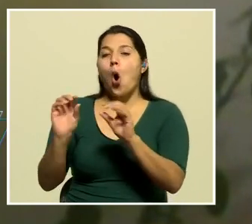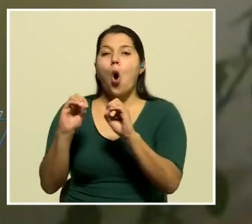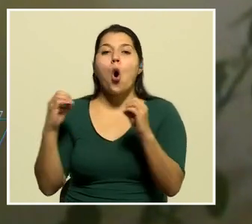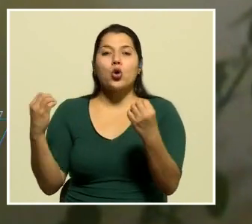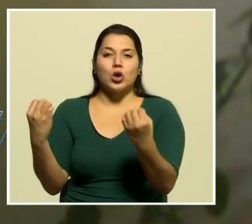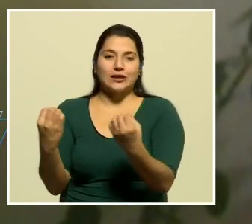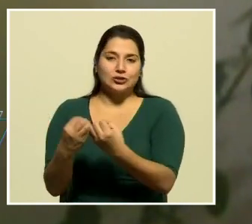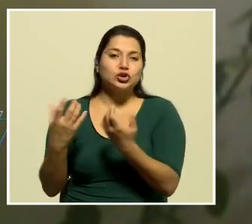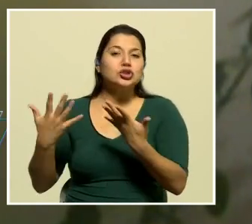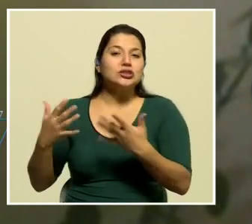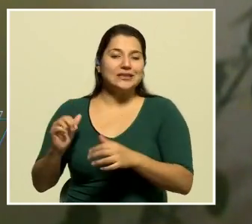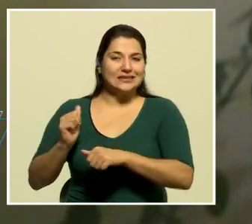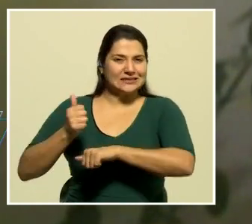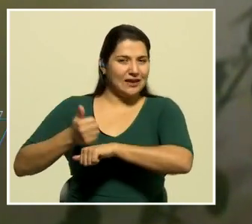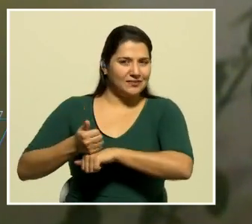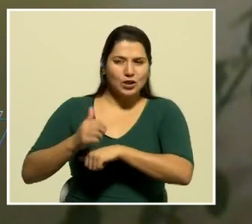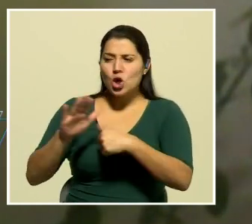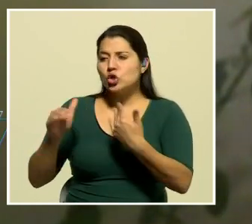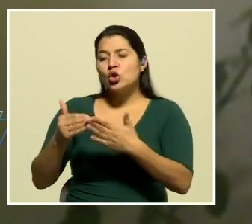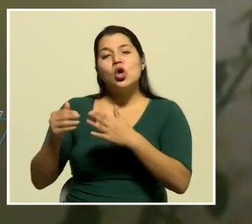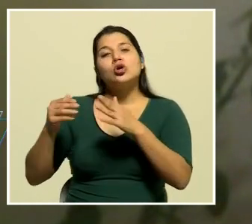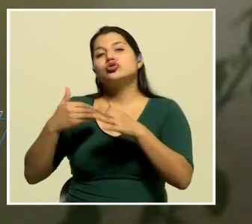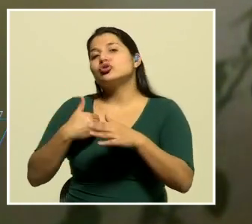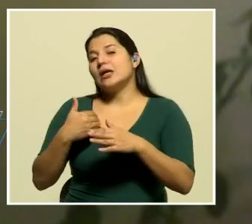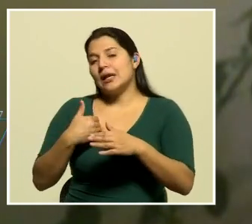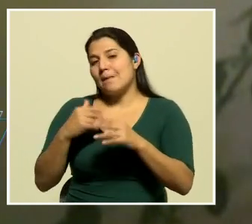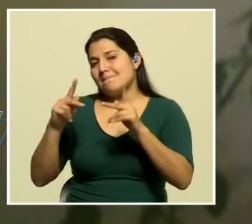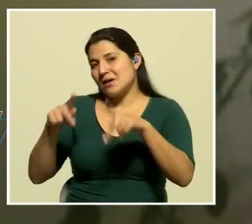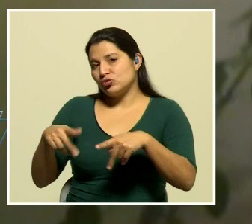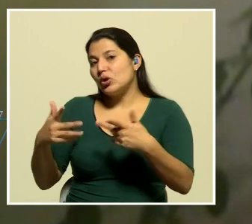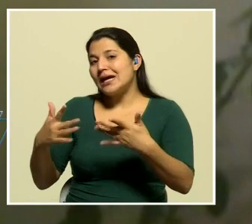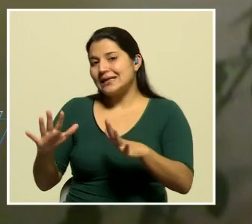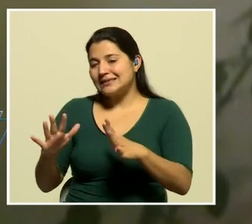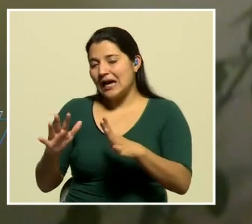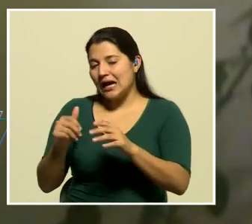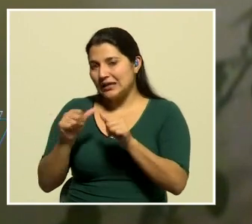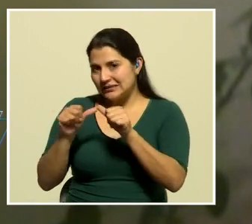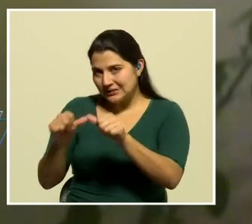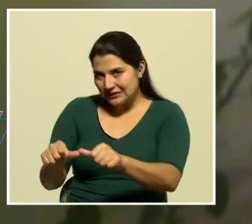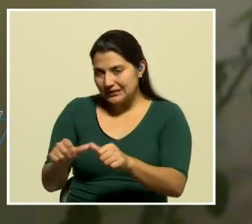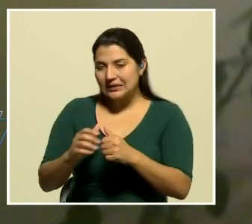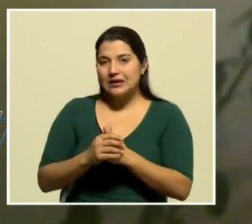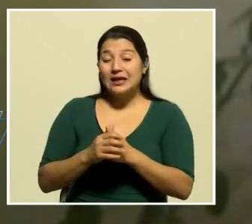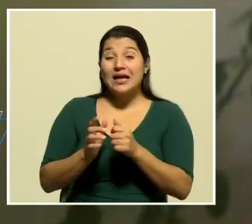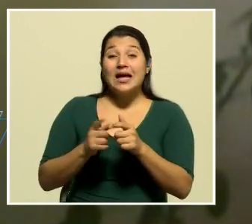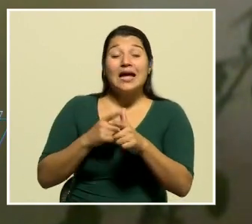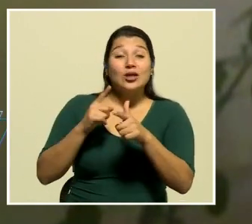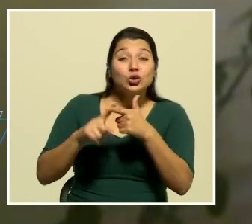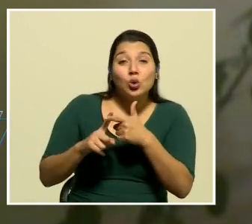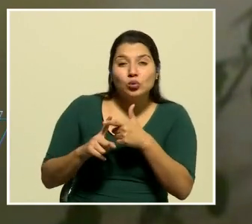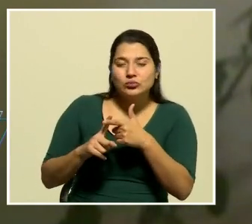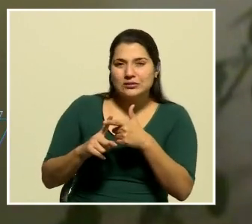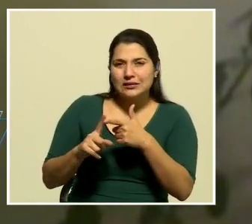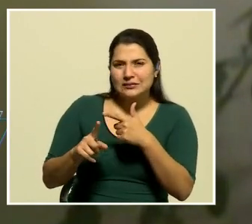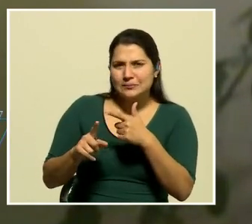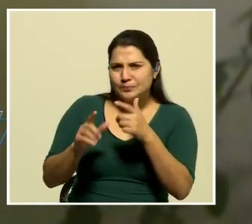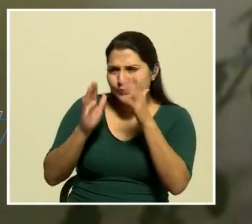realmente constituidas, todas tienen un público. Entonces, prestarles atención, saber si lo que está detrás de